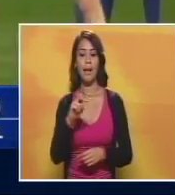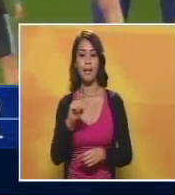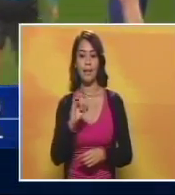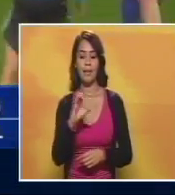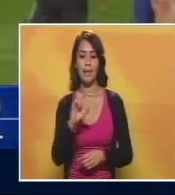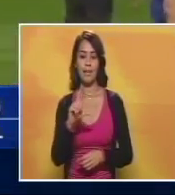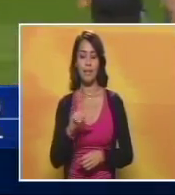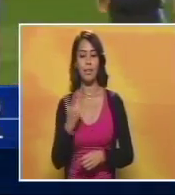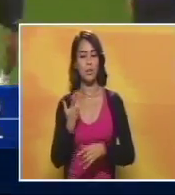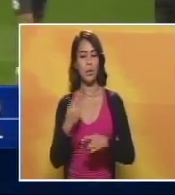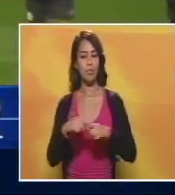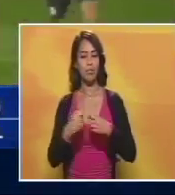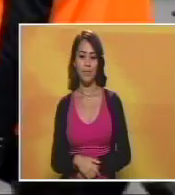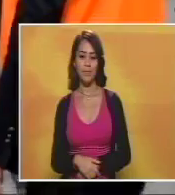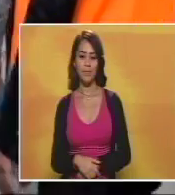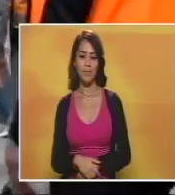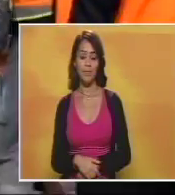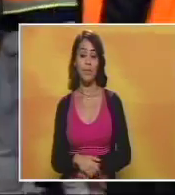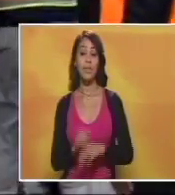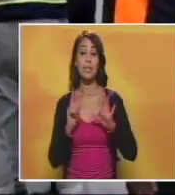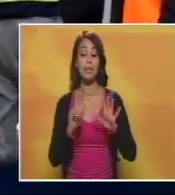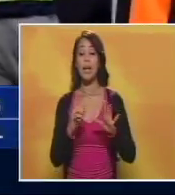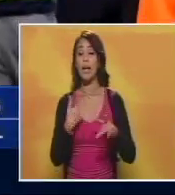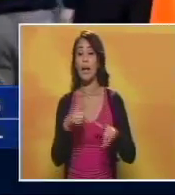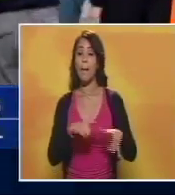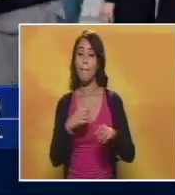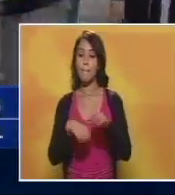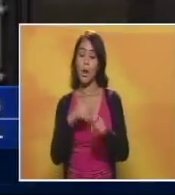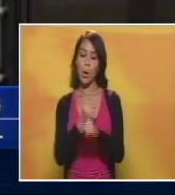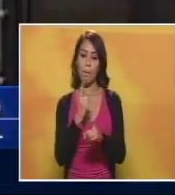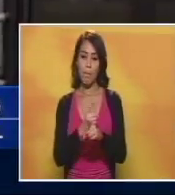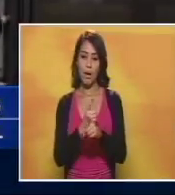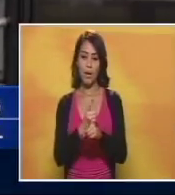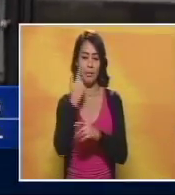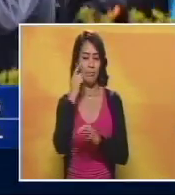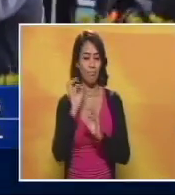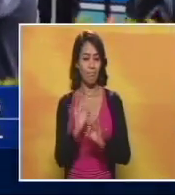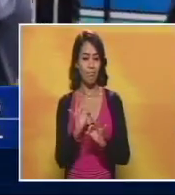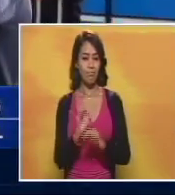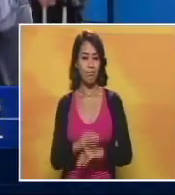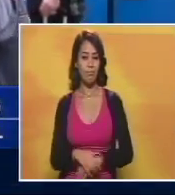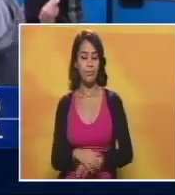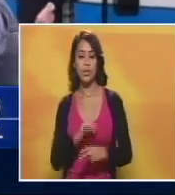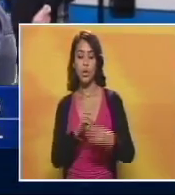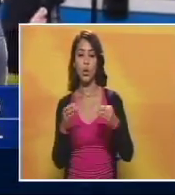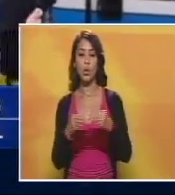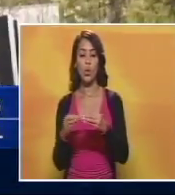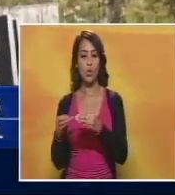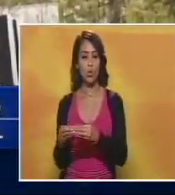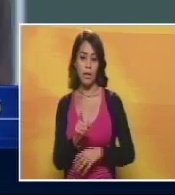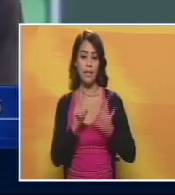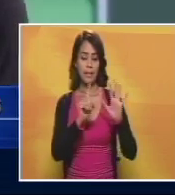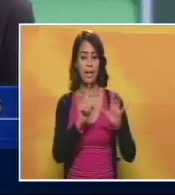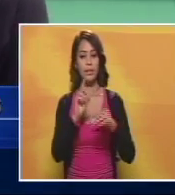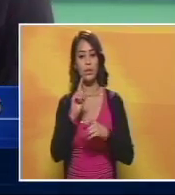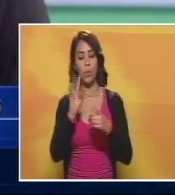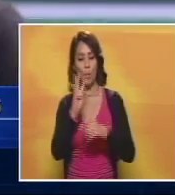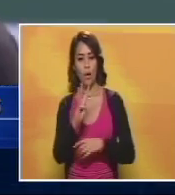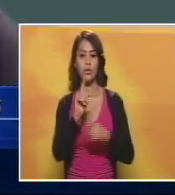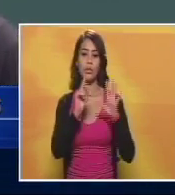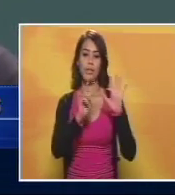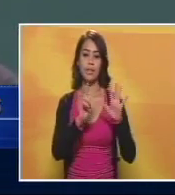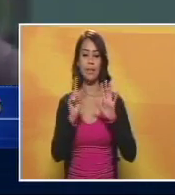electo, tomaría medidas efectivas para devolver el poder adquisitivo a los venezolanos. ¿A quién no le alcanza el dinero de su sueldo para